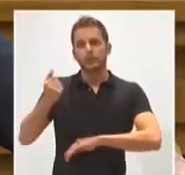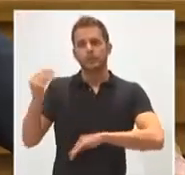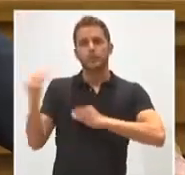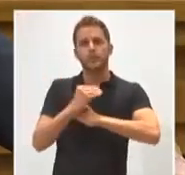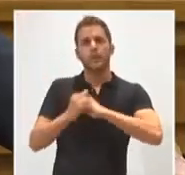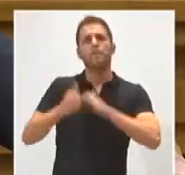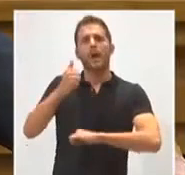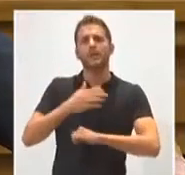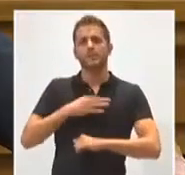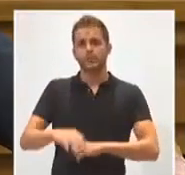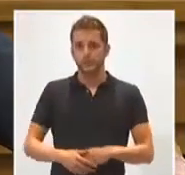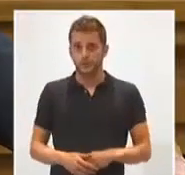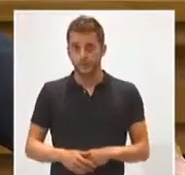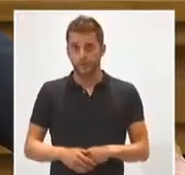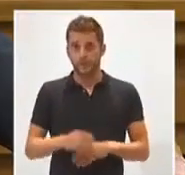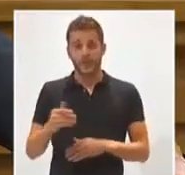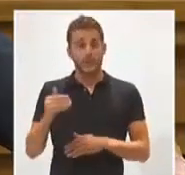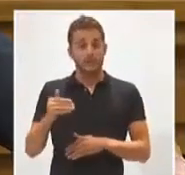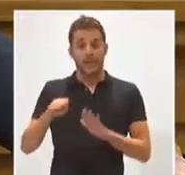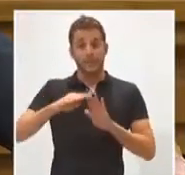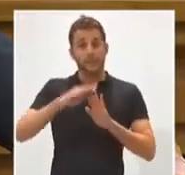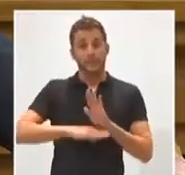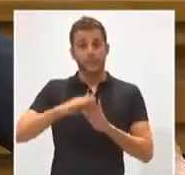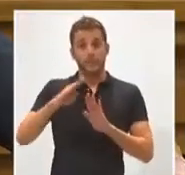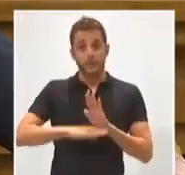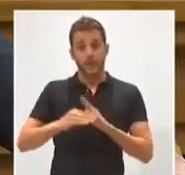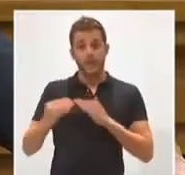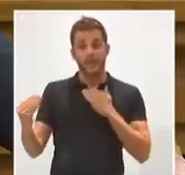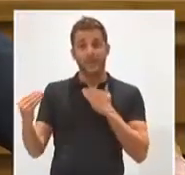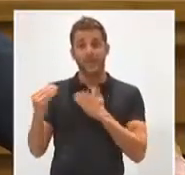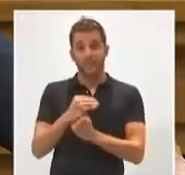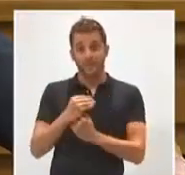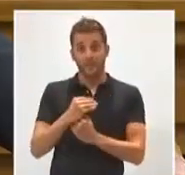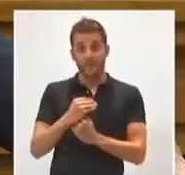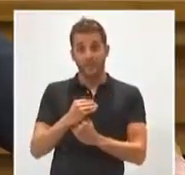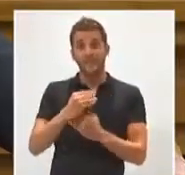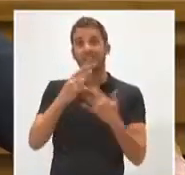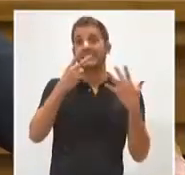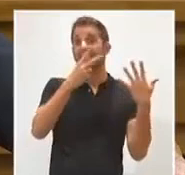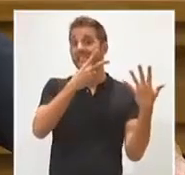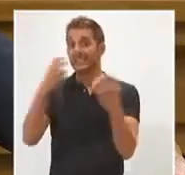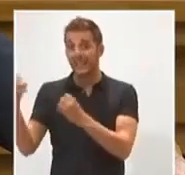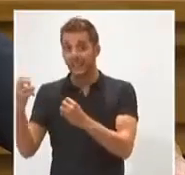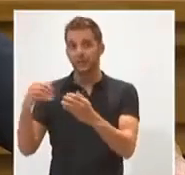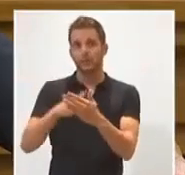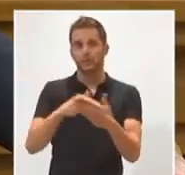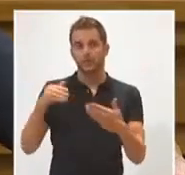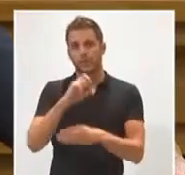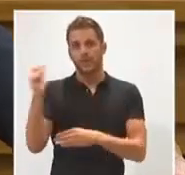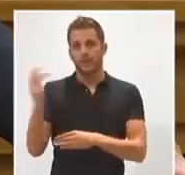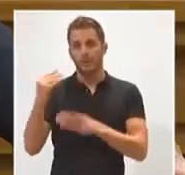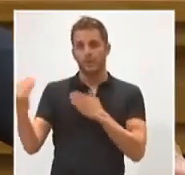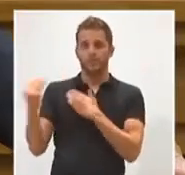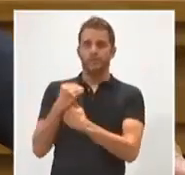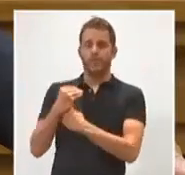que esperamos mucho menos para el siguiente programa de financiación de fede y de cohesión 700 millones de euros y